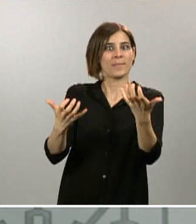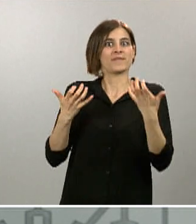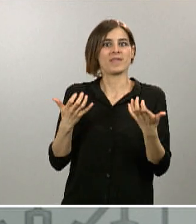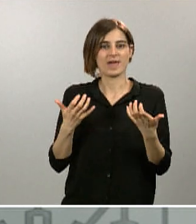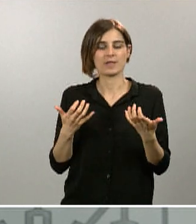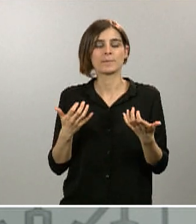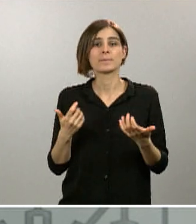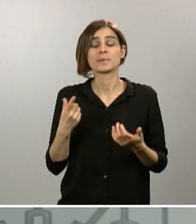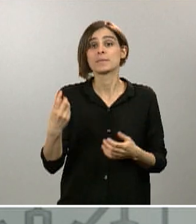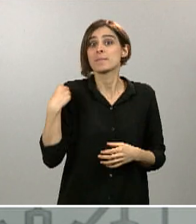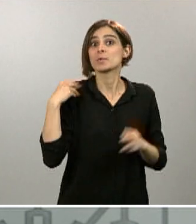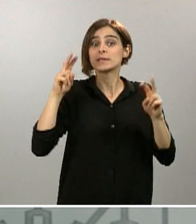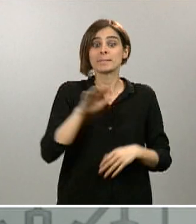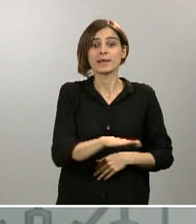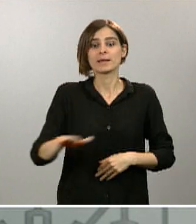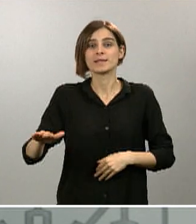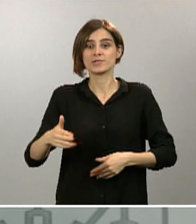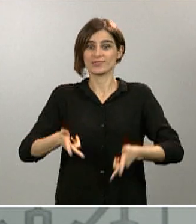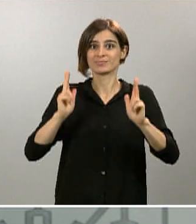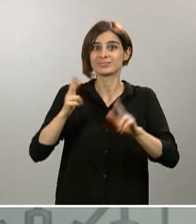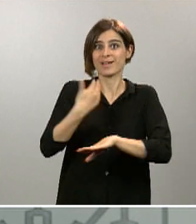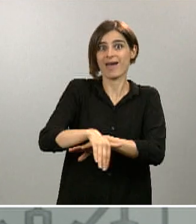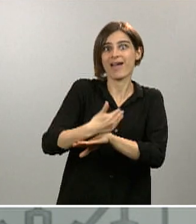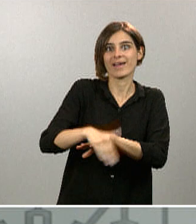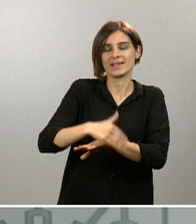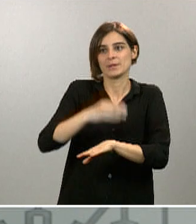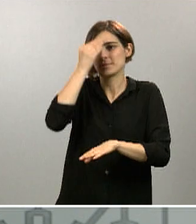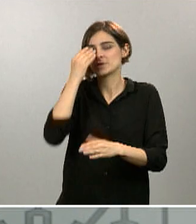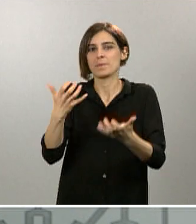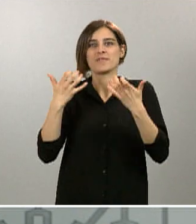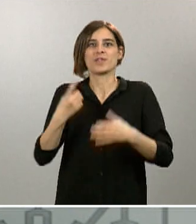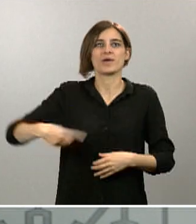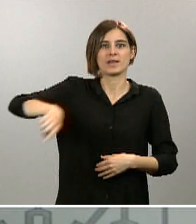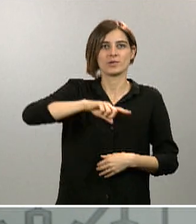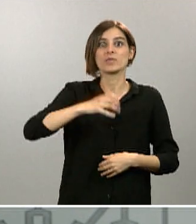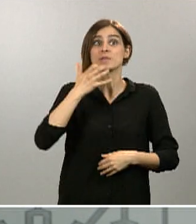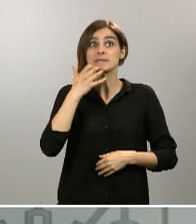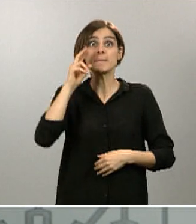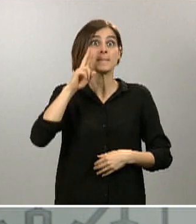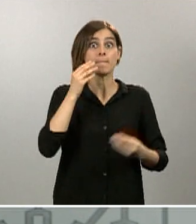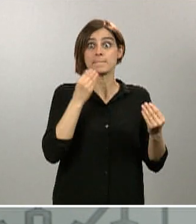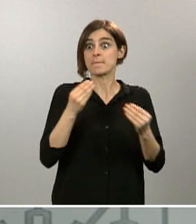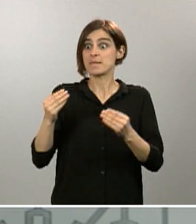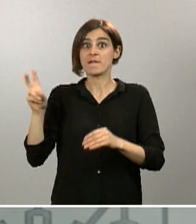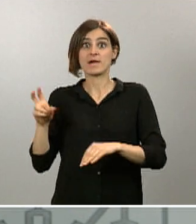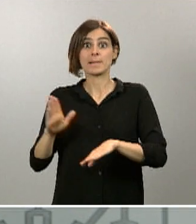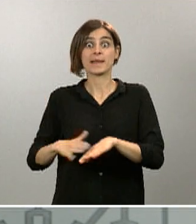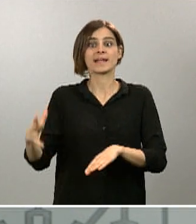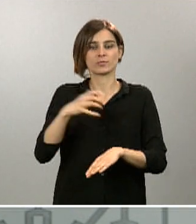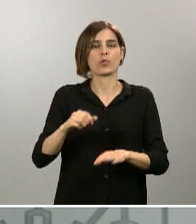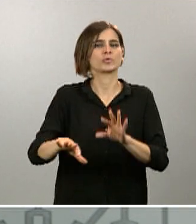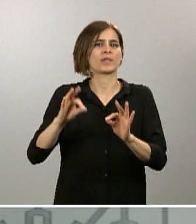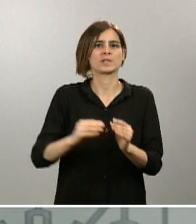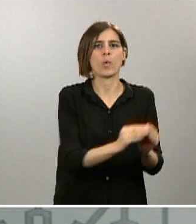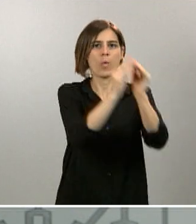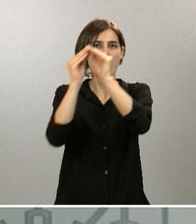pueden beneficiar a todos y si se toman correctamente serían aplicables en todas las comunidades autónomas. De todas formas, la decisión está en otro ámbito, por mucho